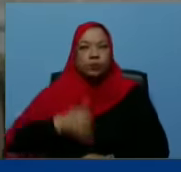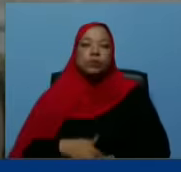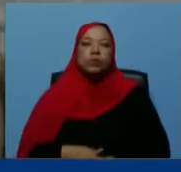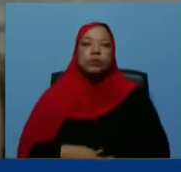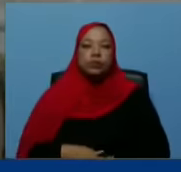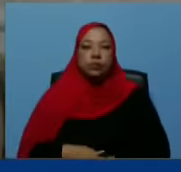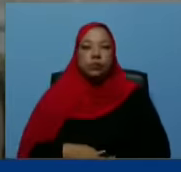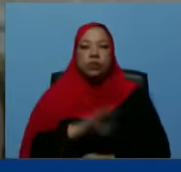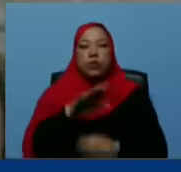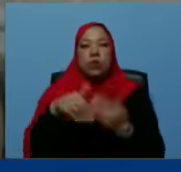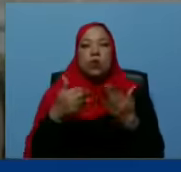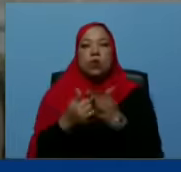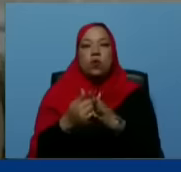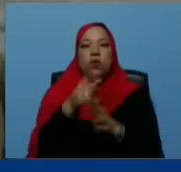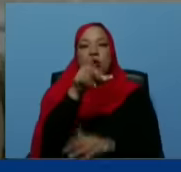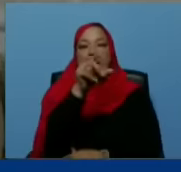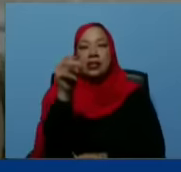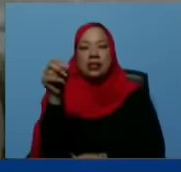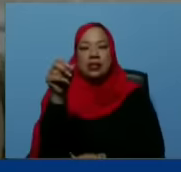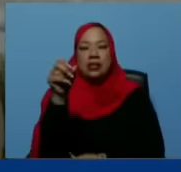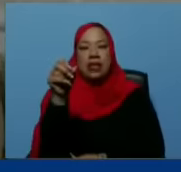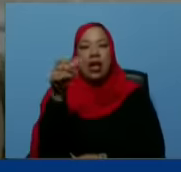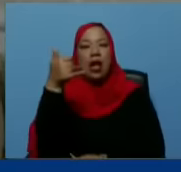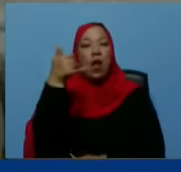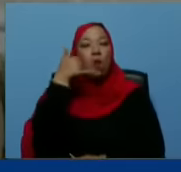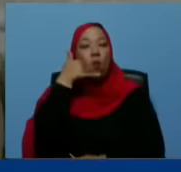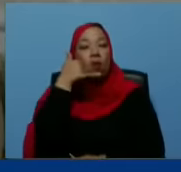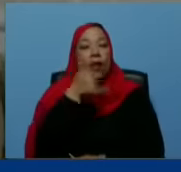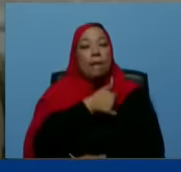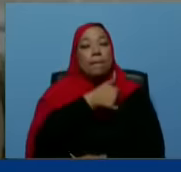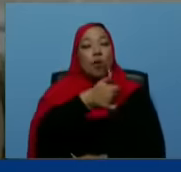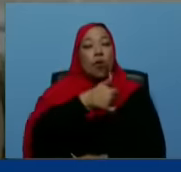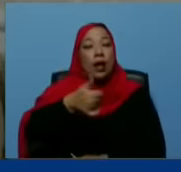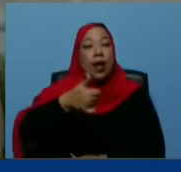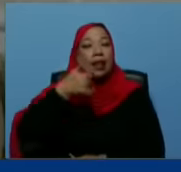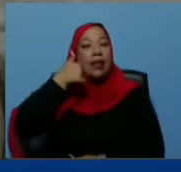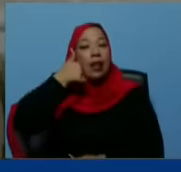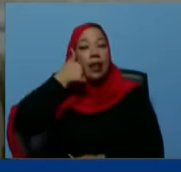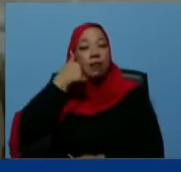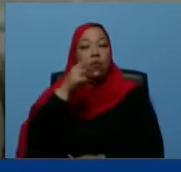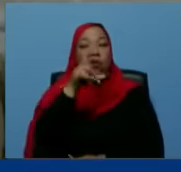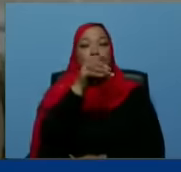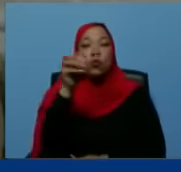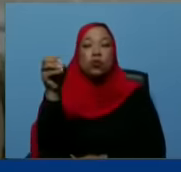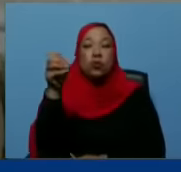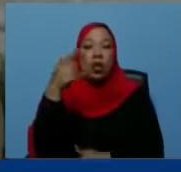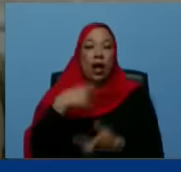tener hasta 100 cuentas por teléfono, imagínense ustedes. Entonces, él